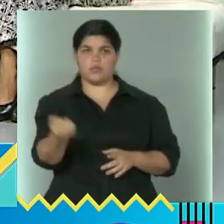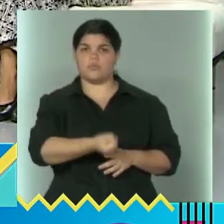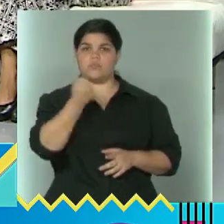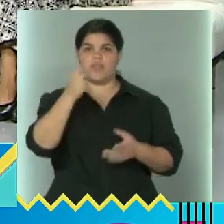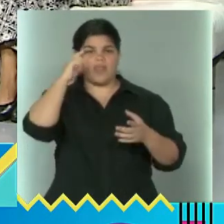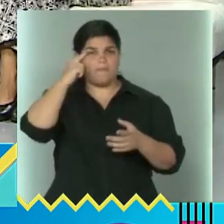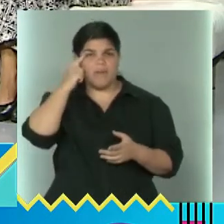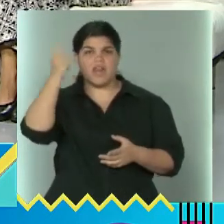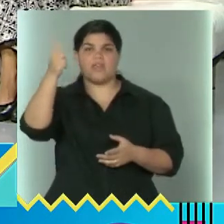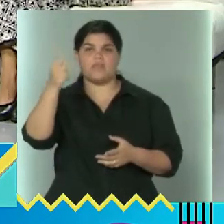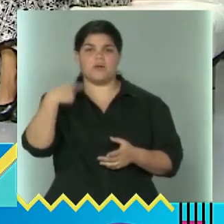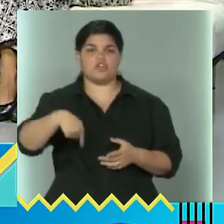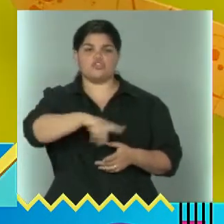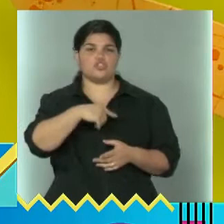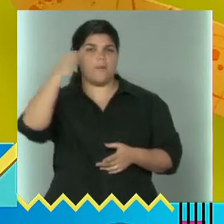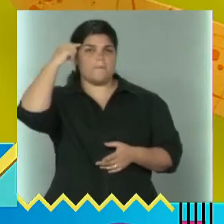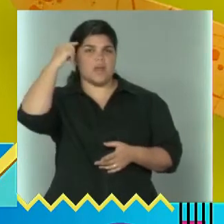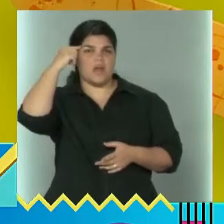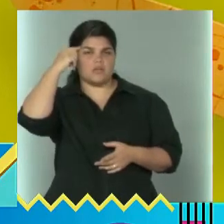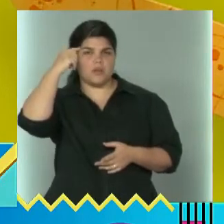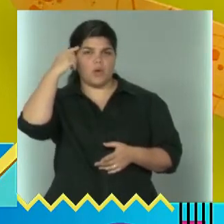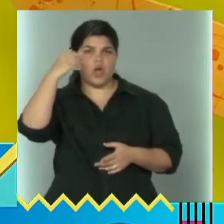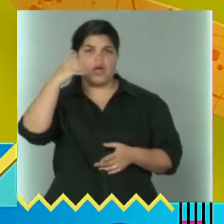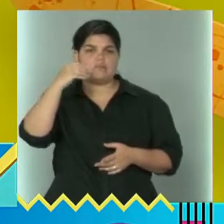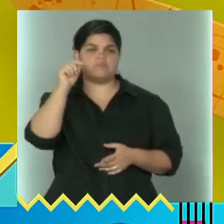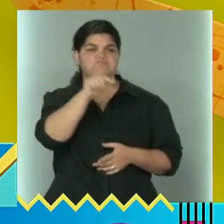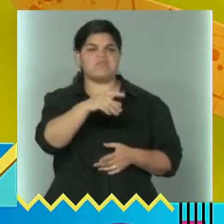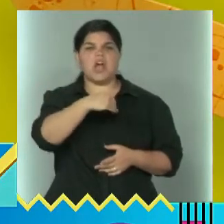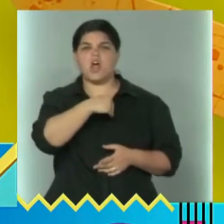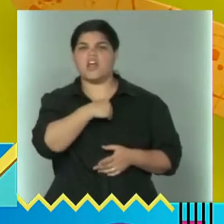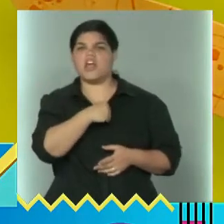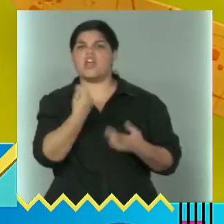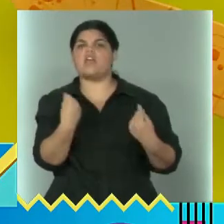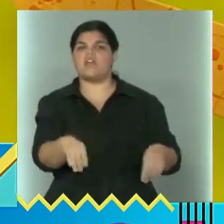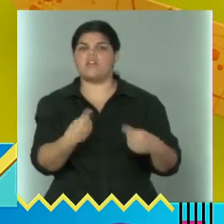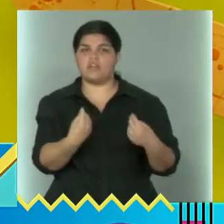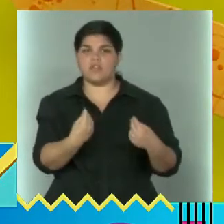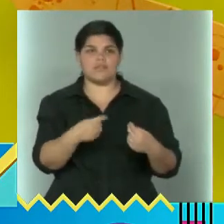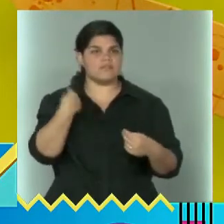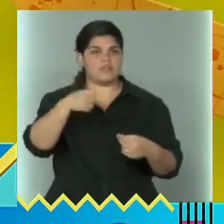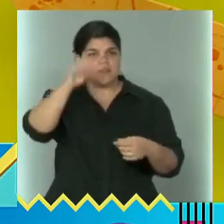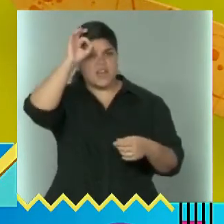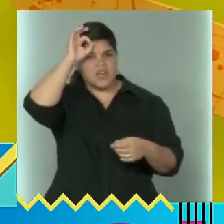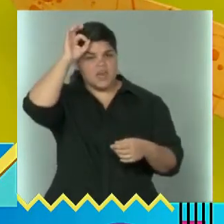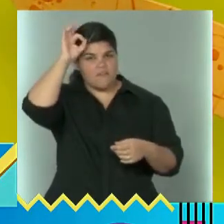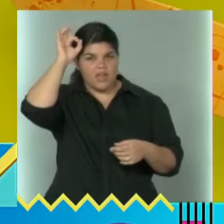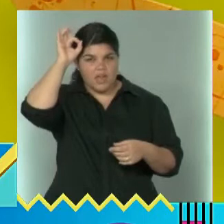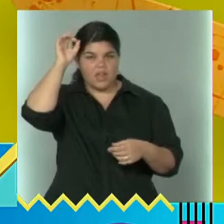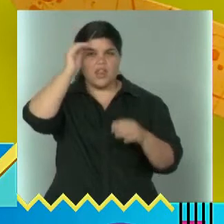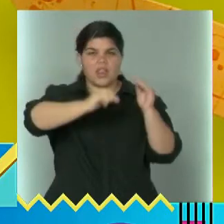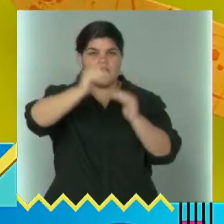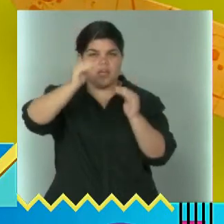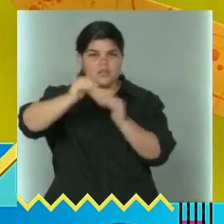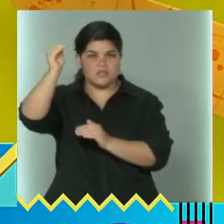trabajamos especialmente con creencias. Trabajamos buscando, porque trabajamos con niveles neurológicos. Ahí hay una de las diferencias que tenemos